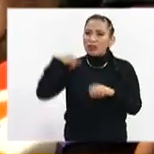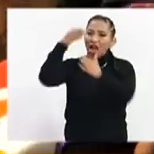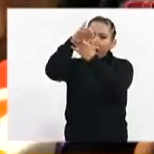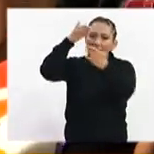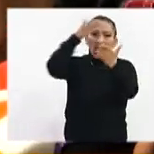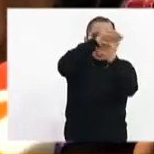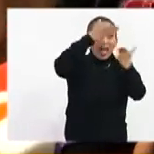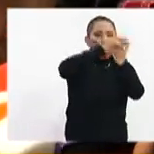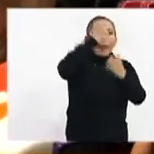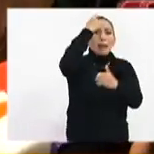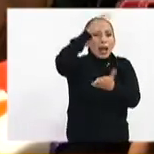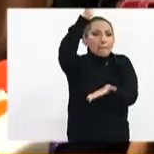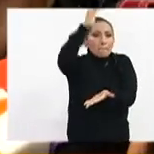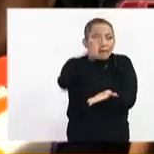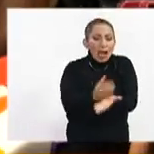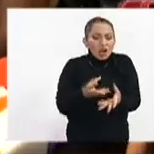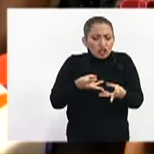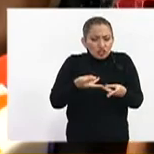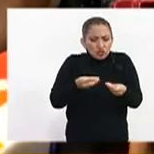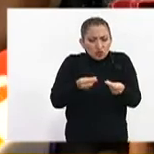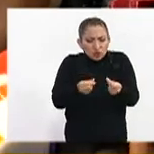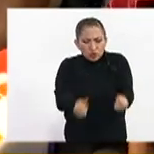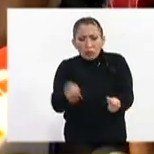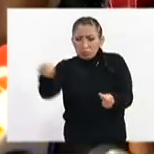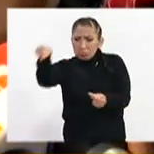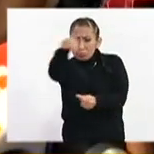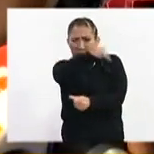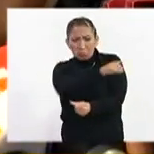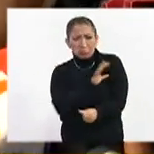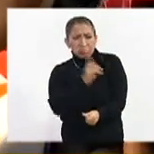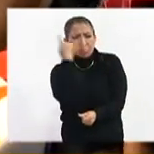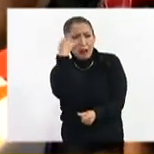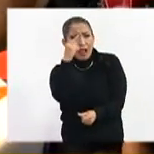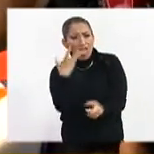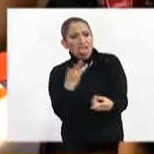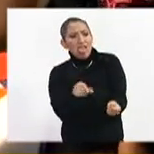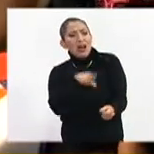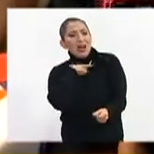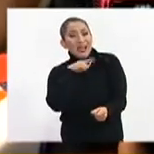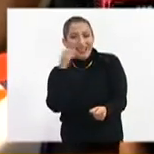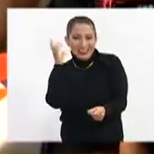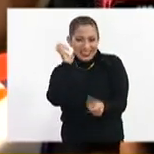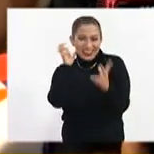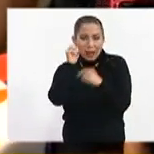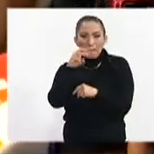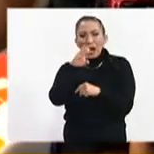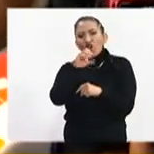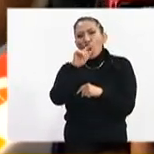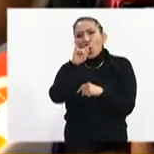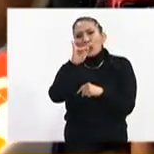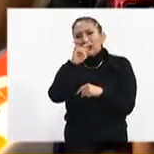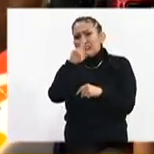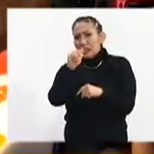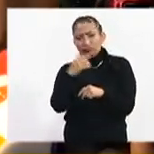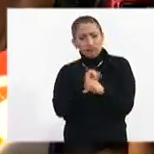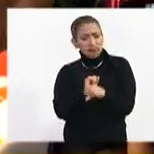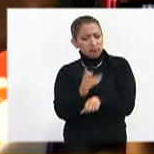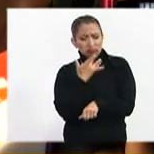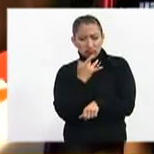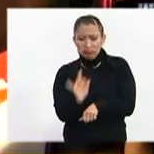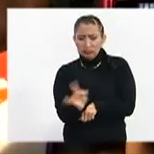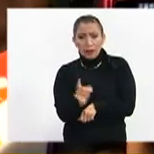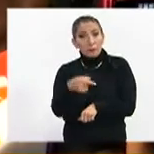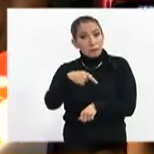para reducir lo que se puede hacer en las campañas políticas. Escuché a Marco Cortés decir con mucha sencillez,